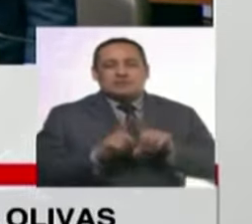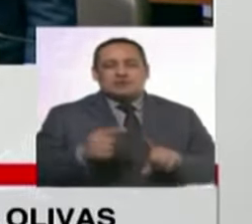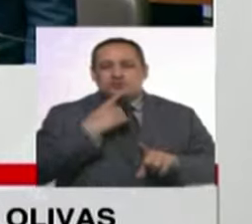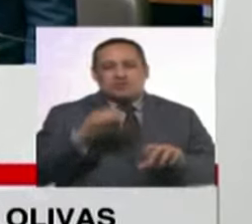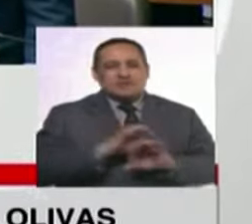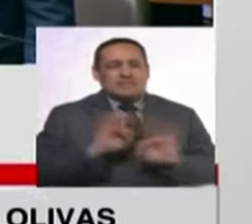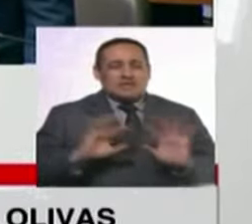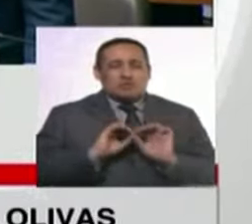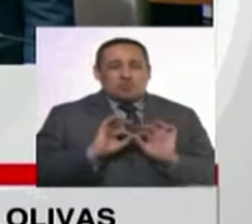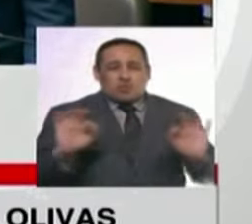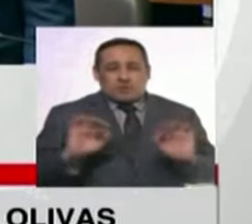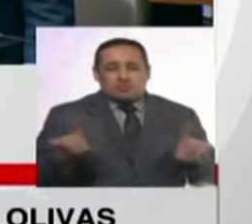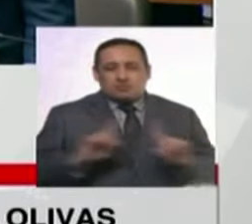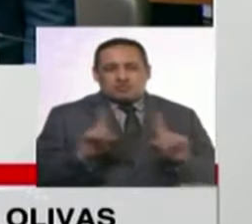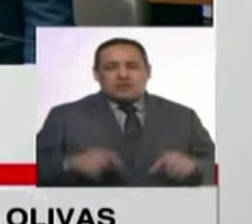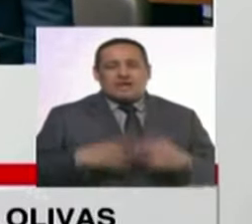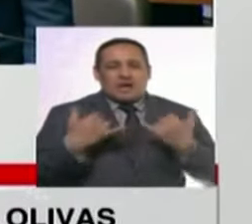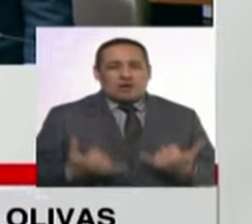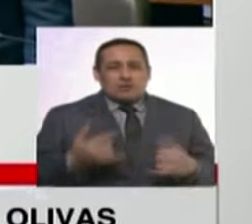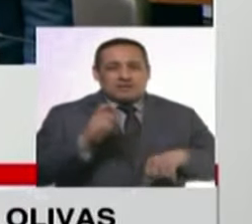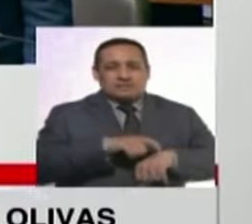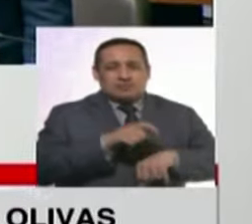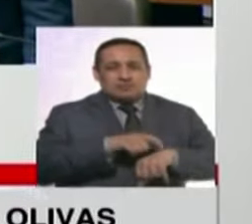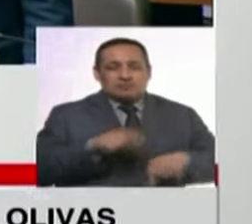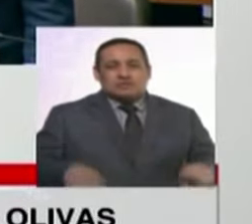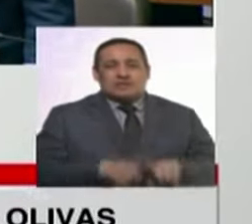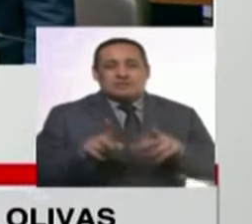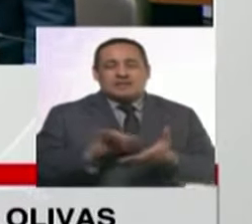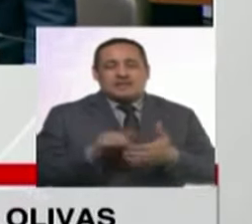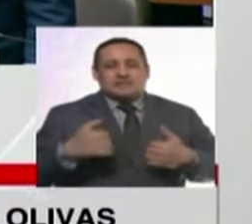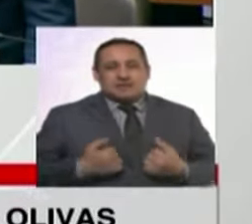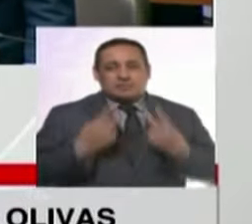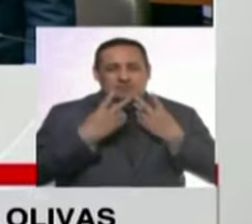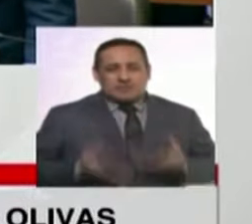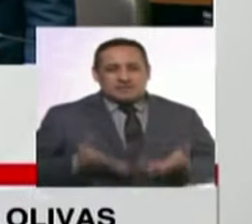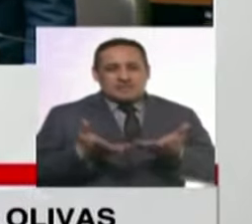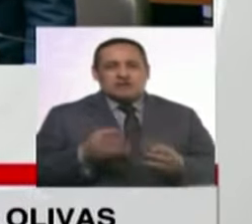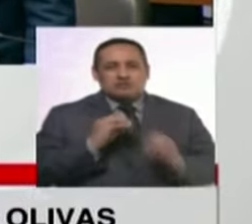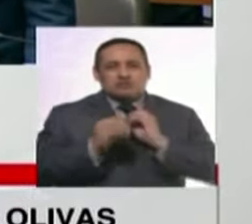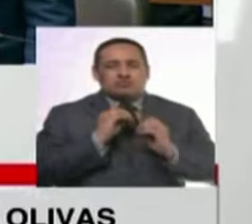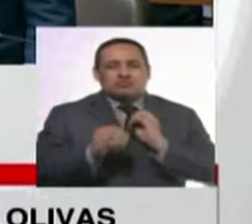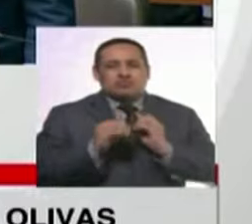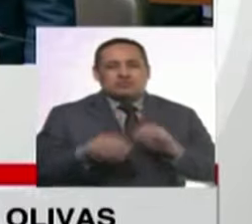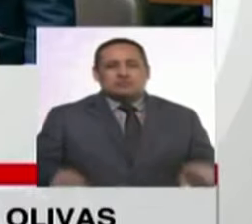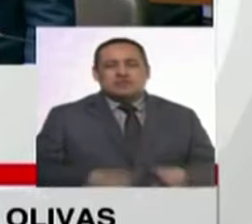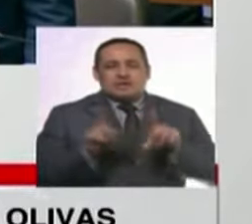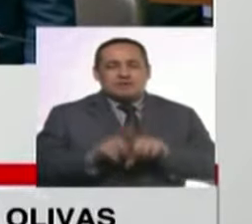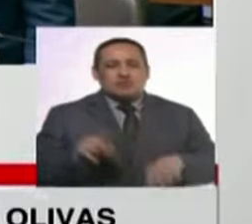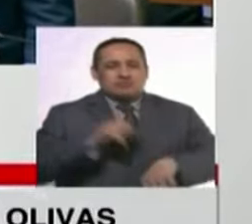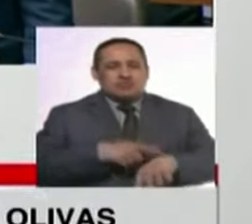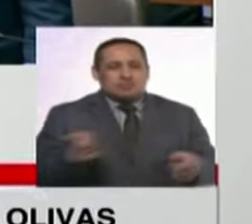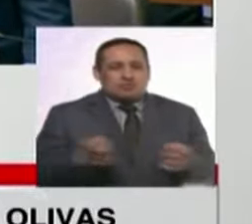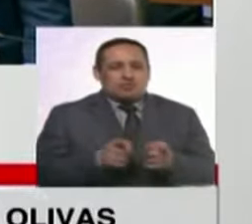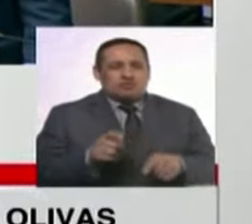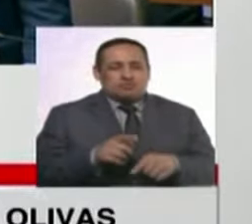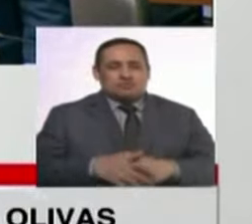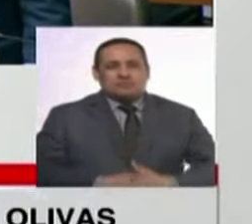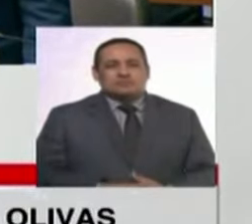no es ninguna novedad pero es hora ya que tengamos que dar una solución a un corto mediano